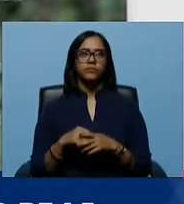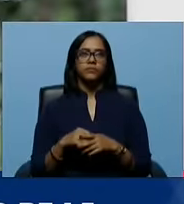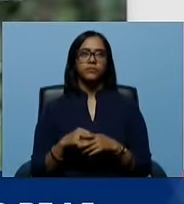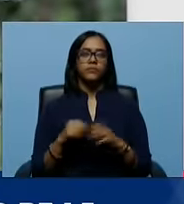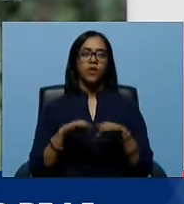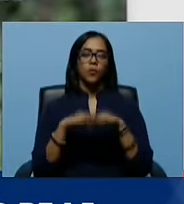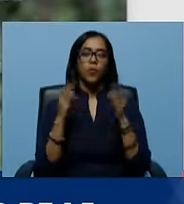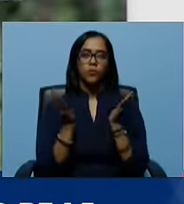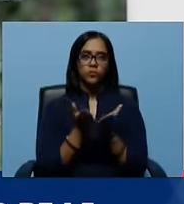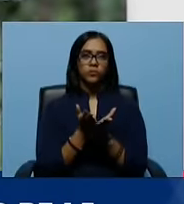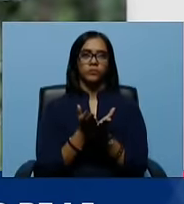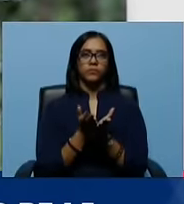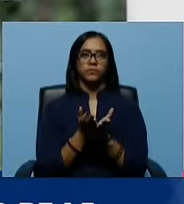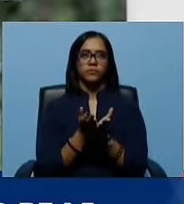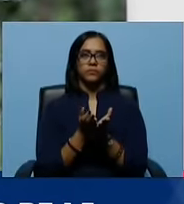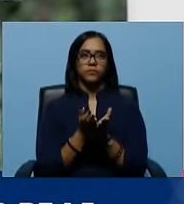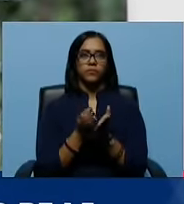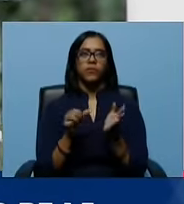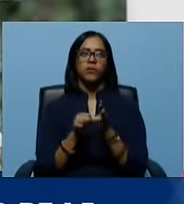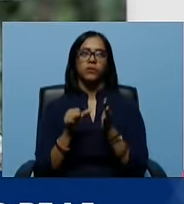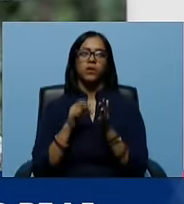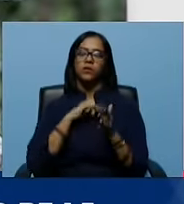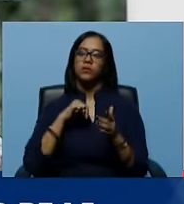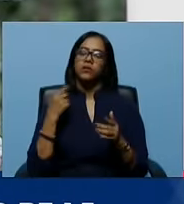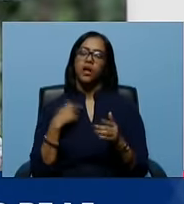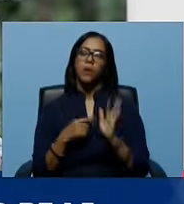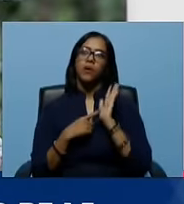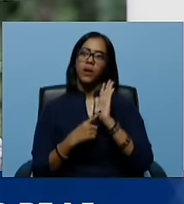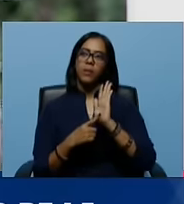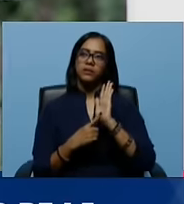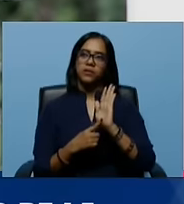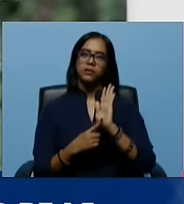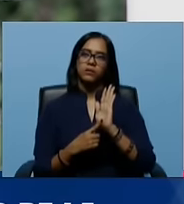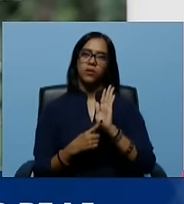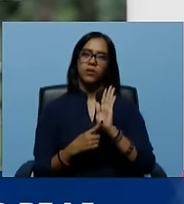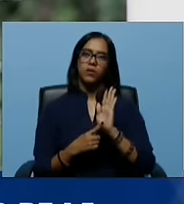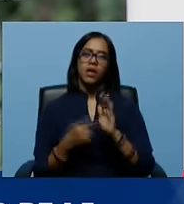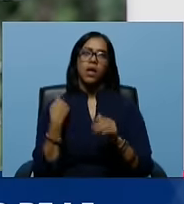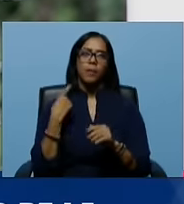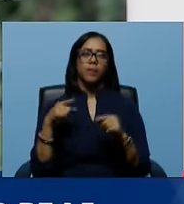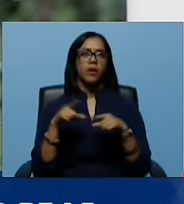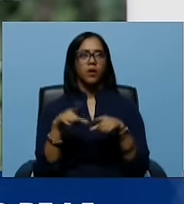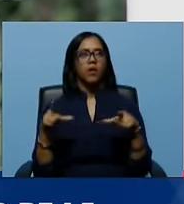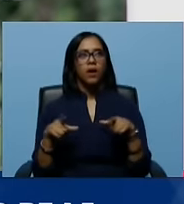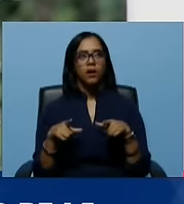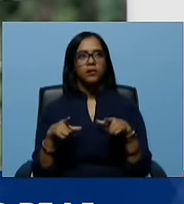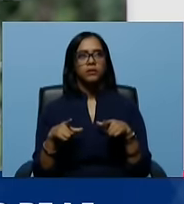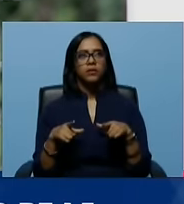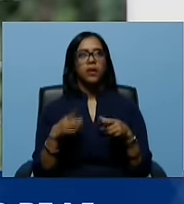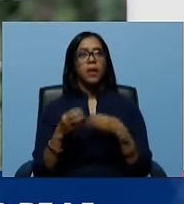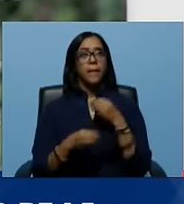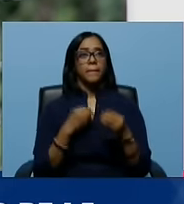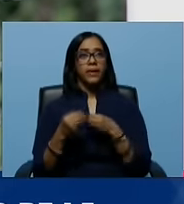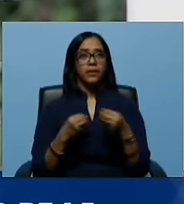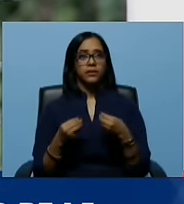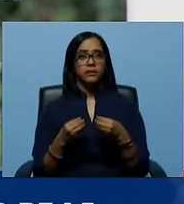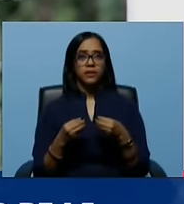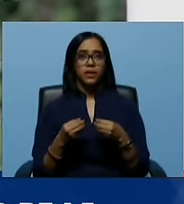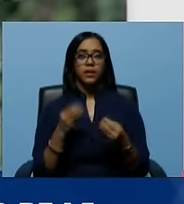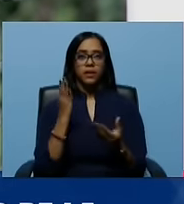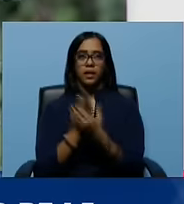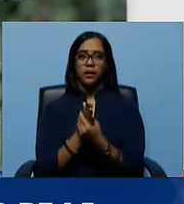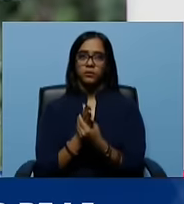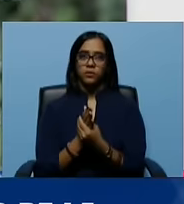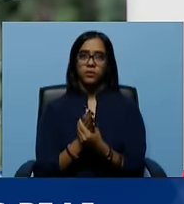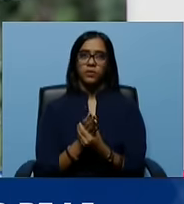del mundo, donde nosotros tenemos representación, en primer lugar, para hacer el registro